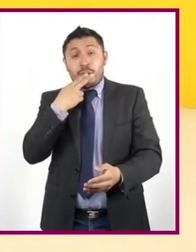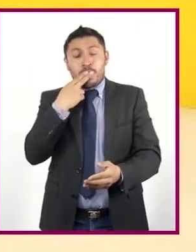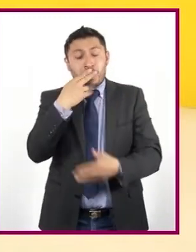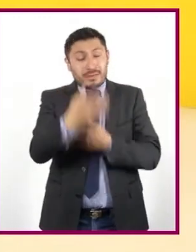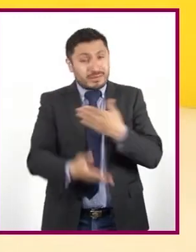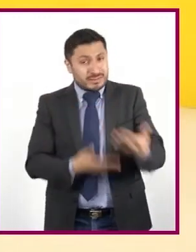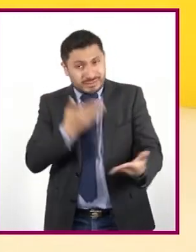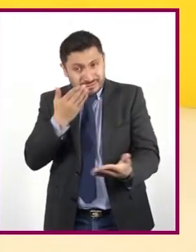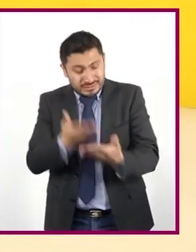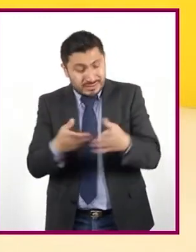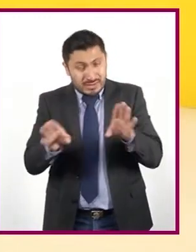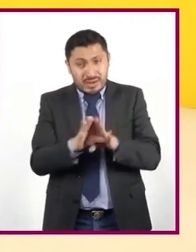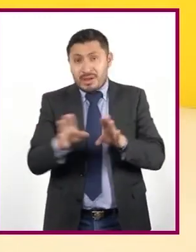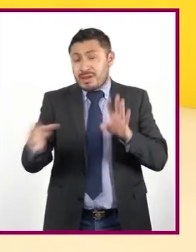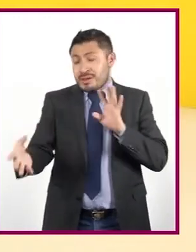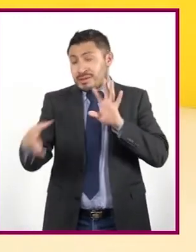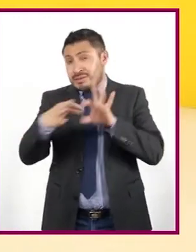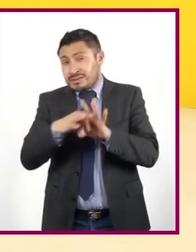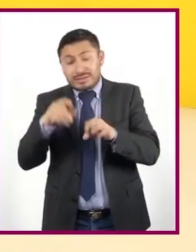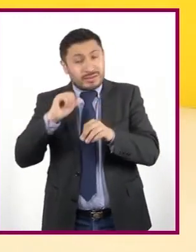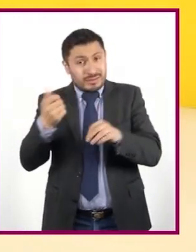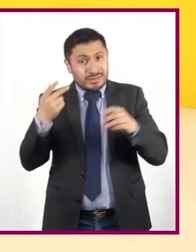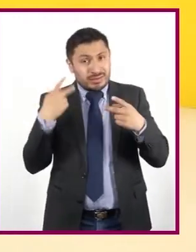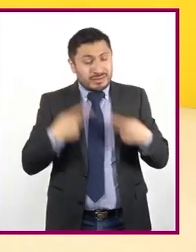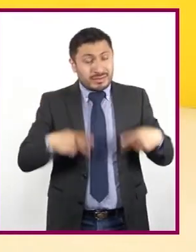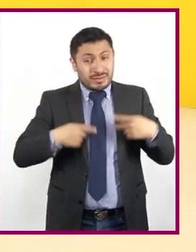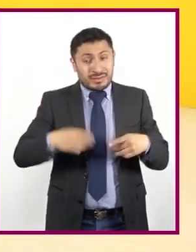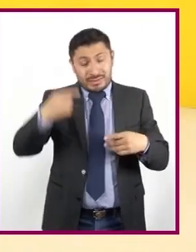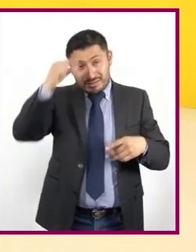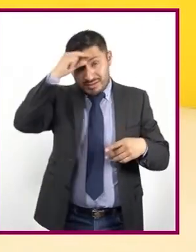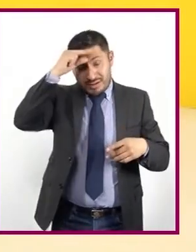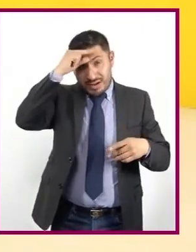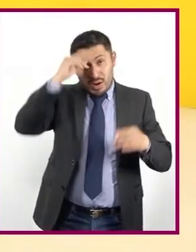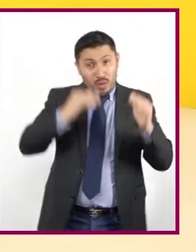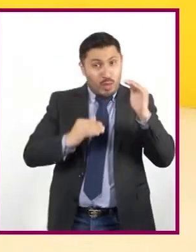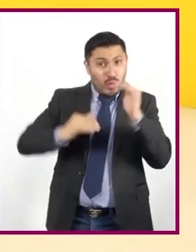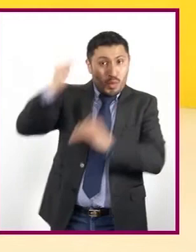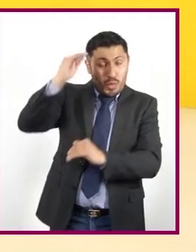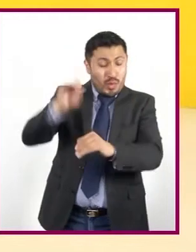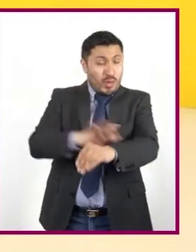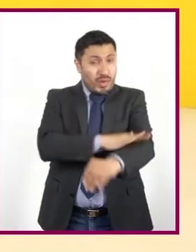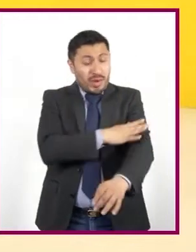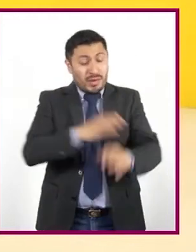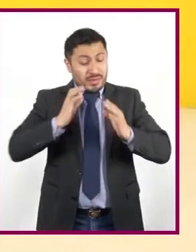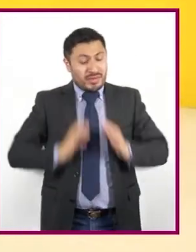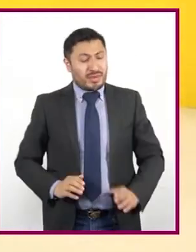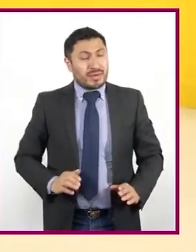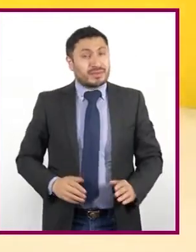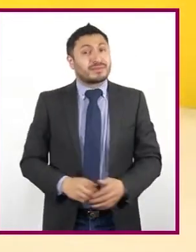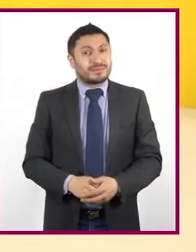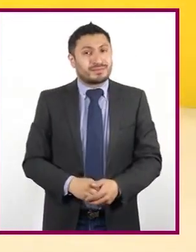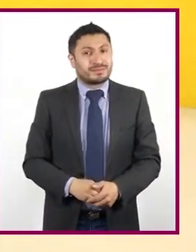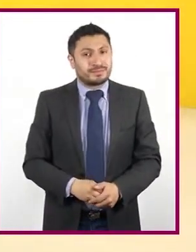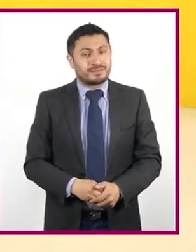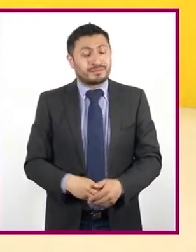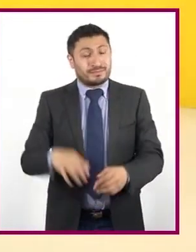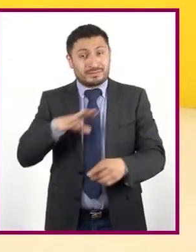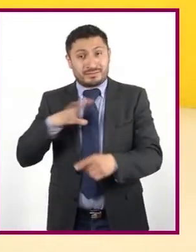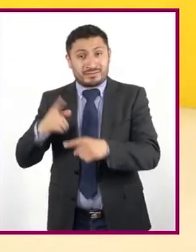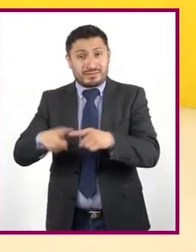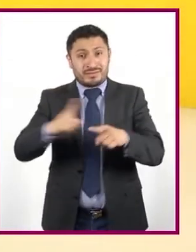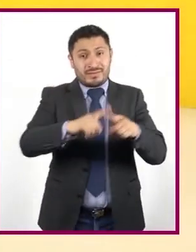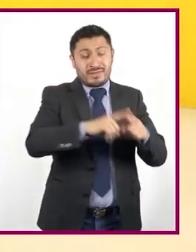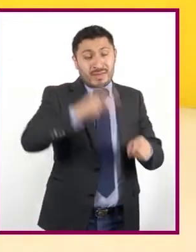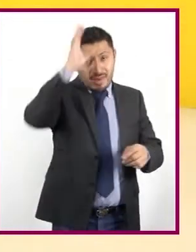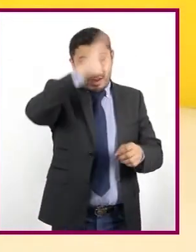otras personas con las que crecemos intelectual, emocional y físicamente. La diversidad cultural